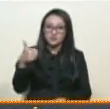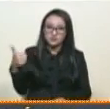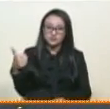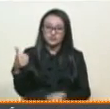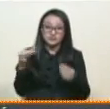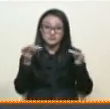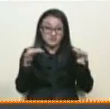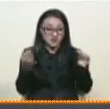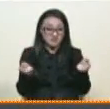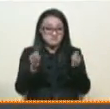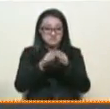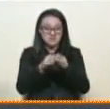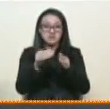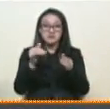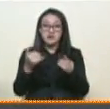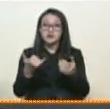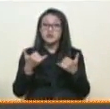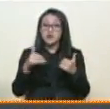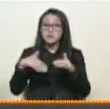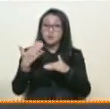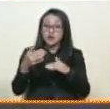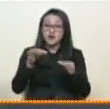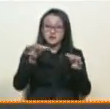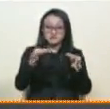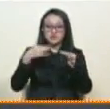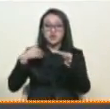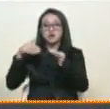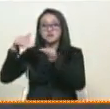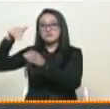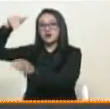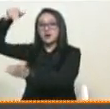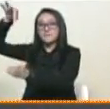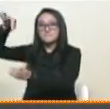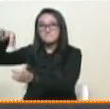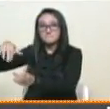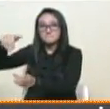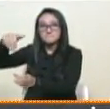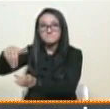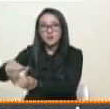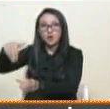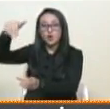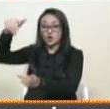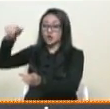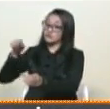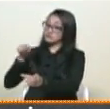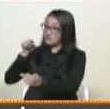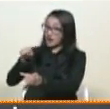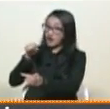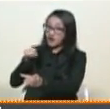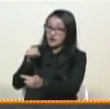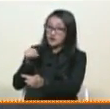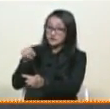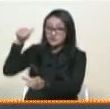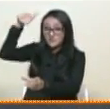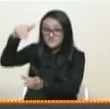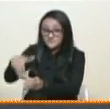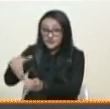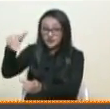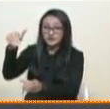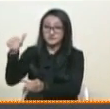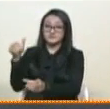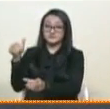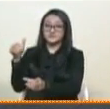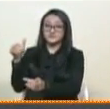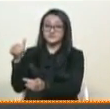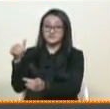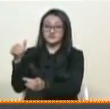ocurre después? Bueno, sencillamente ese elector coloca su comprobante de voto en la caja de resguardo. Entonces, esa caja de resguardo